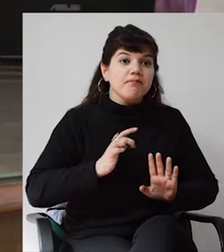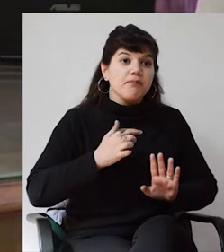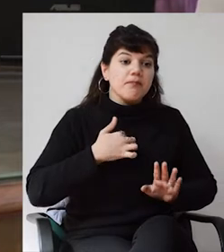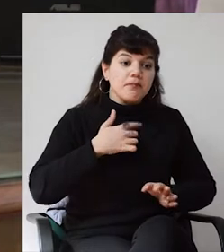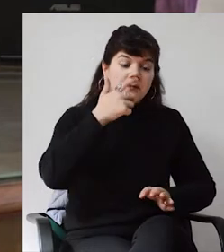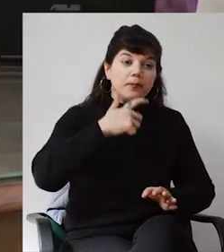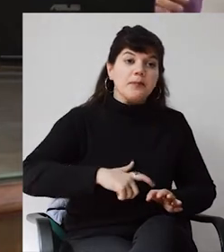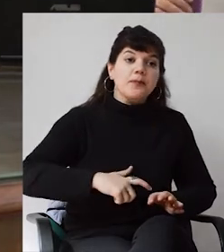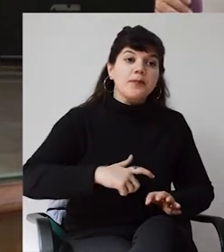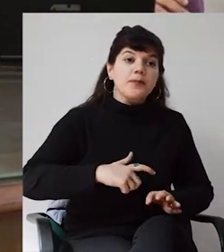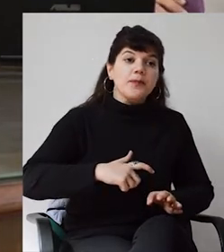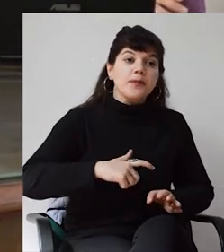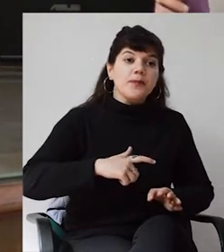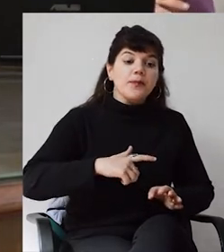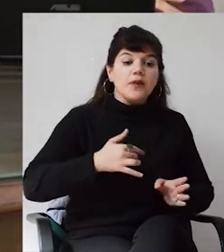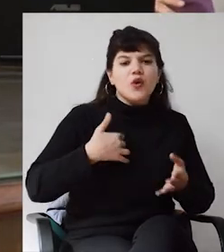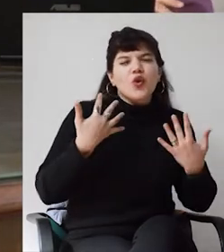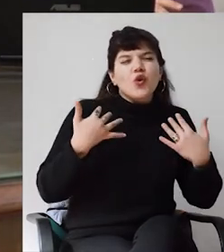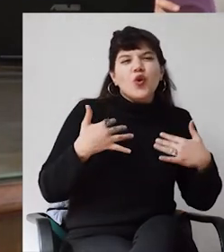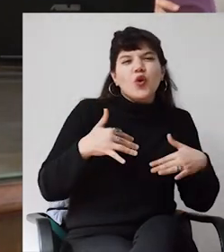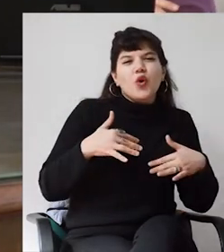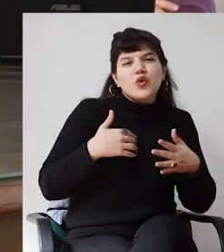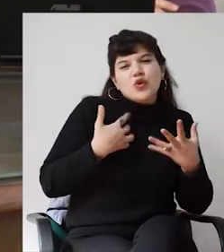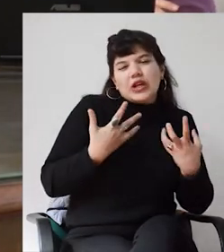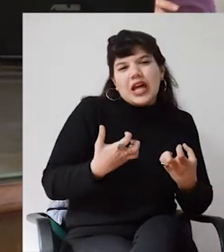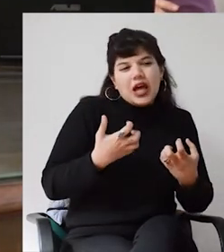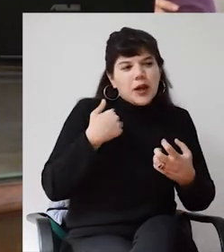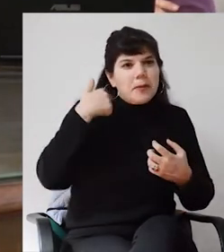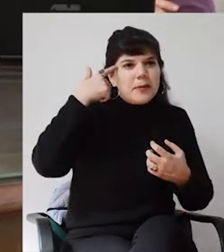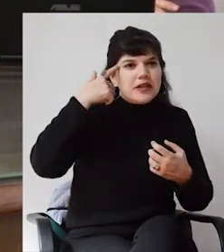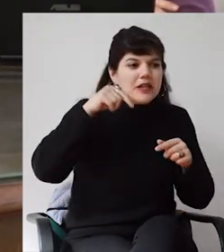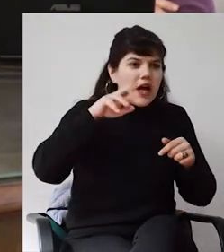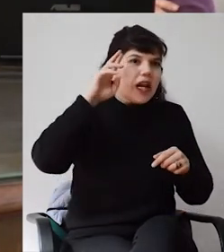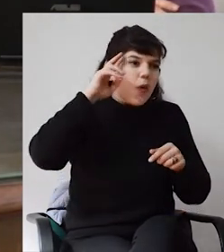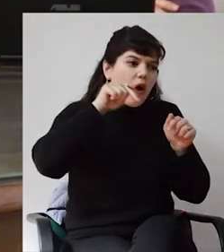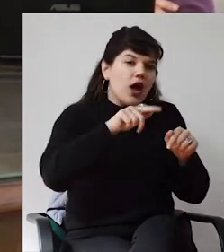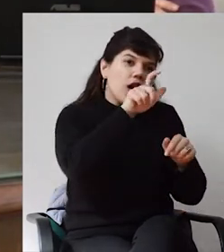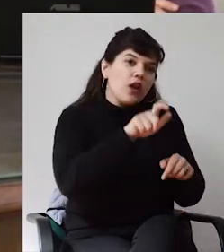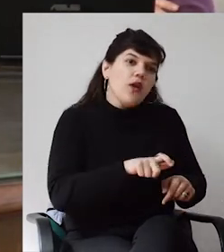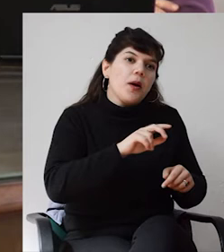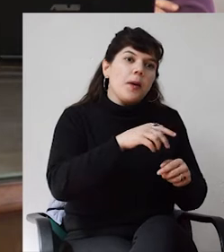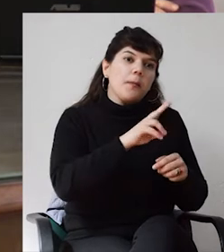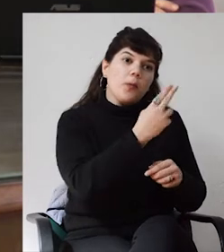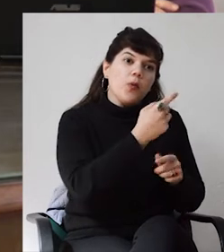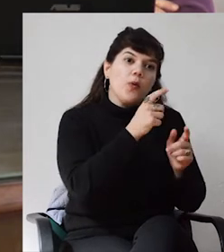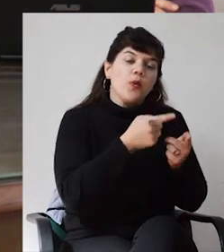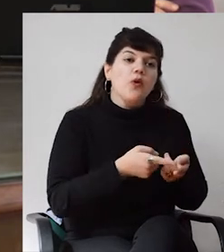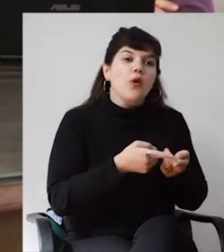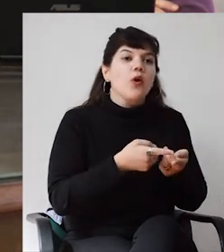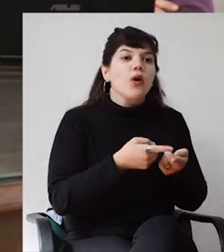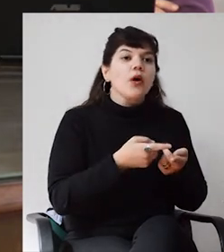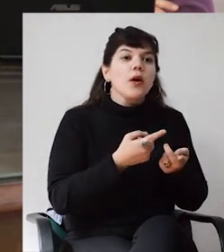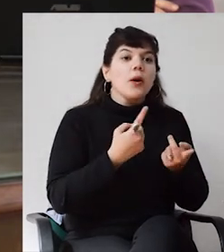desde mi lado, al menos, por un lado, no quiero dejar de referirme al recuerdo de Miriam, y por otro lado,